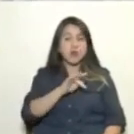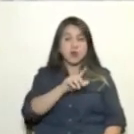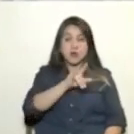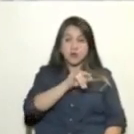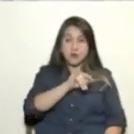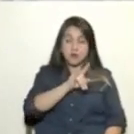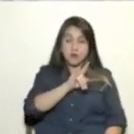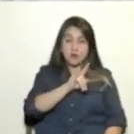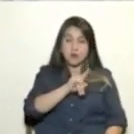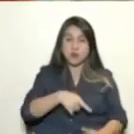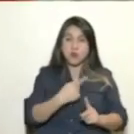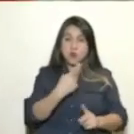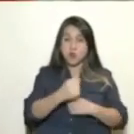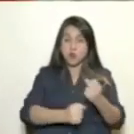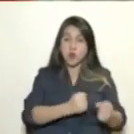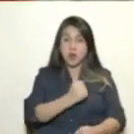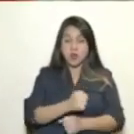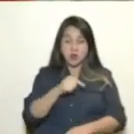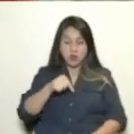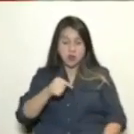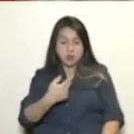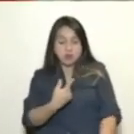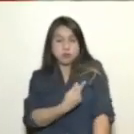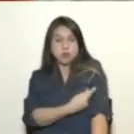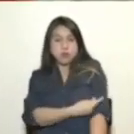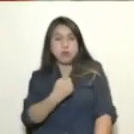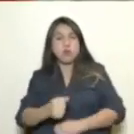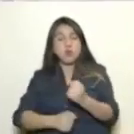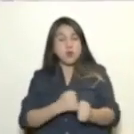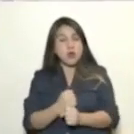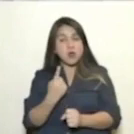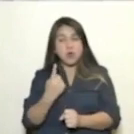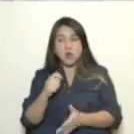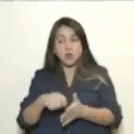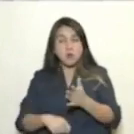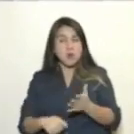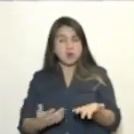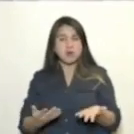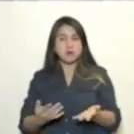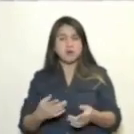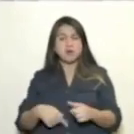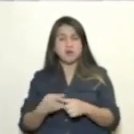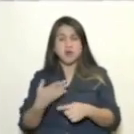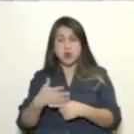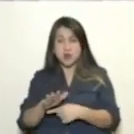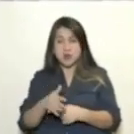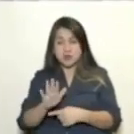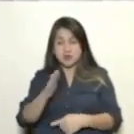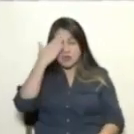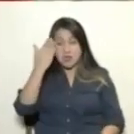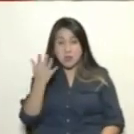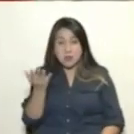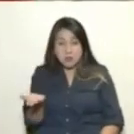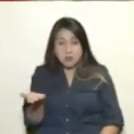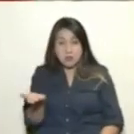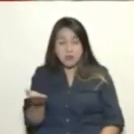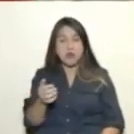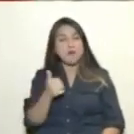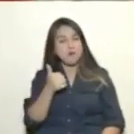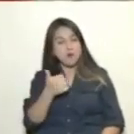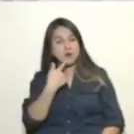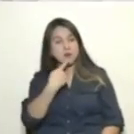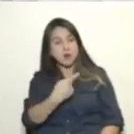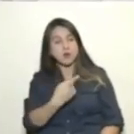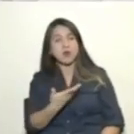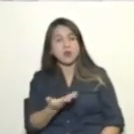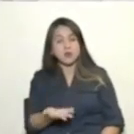año. ¿Y esta qué? ¿Nos va a inmunizar por un año? ¿Por un mes? ¿Por 15 días? Buena pregunta. Buena pregunta.